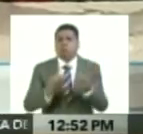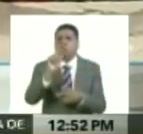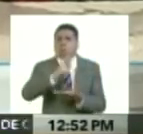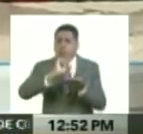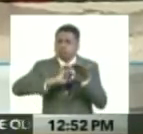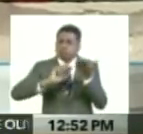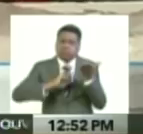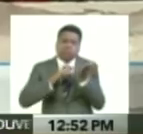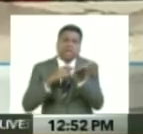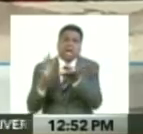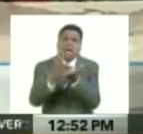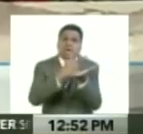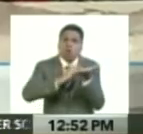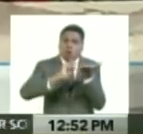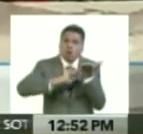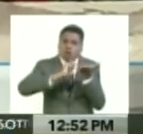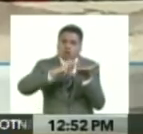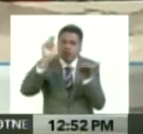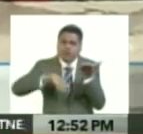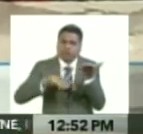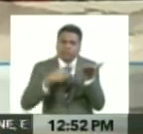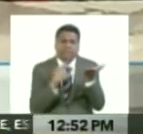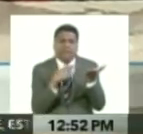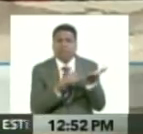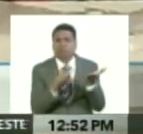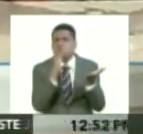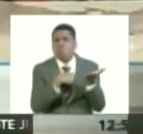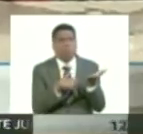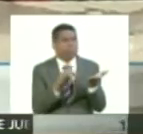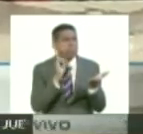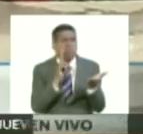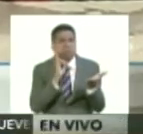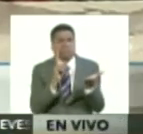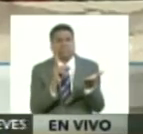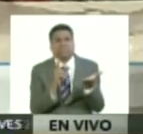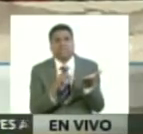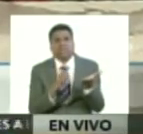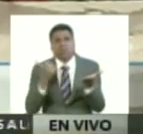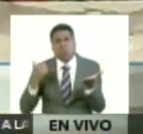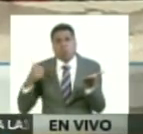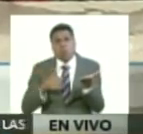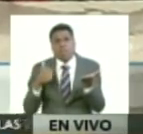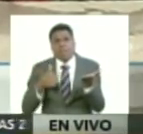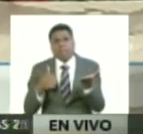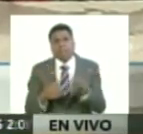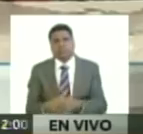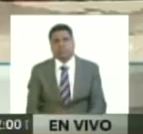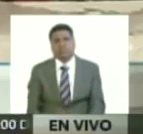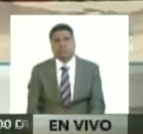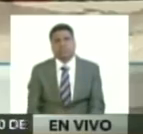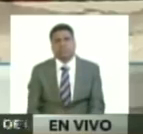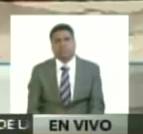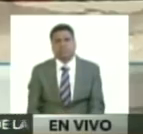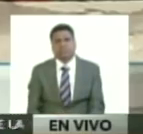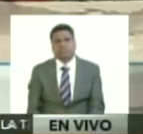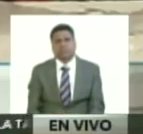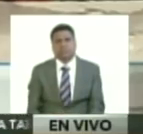firma? Lo más seguro es que no, porque es otra mentira más de la llamada MUD. Como los sectores